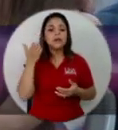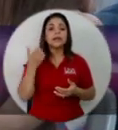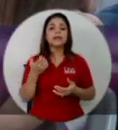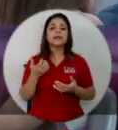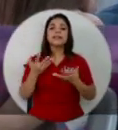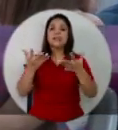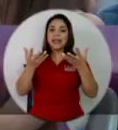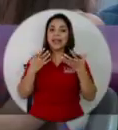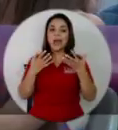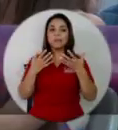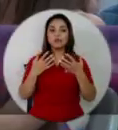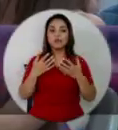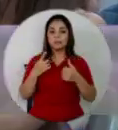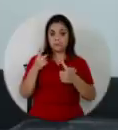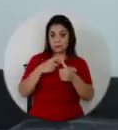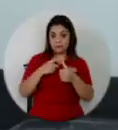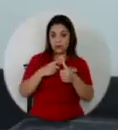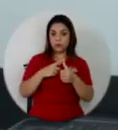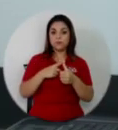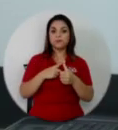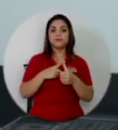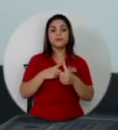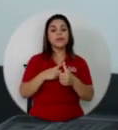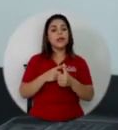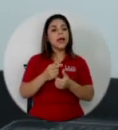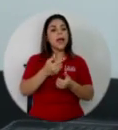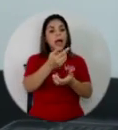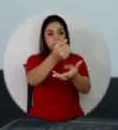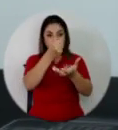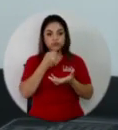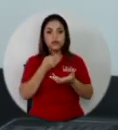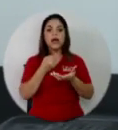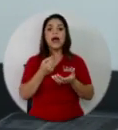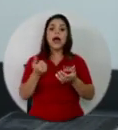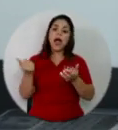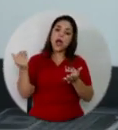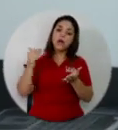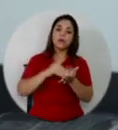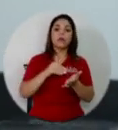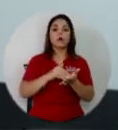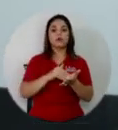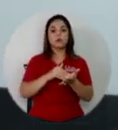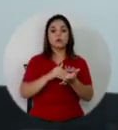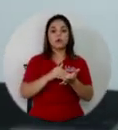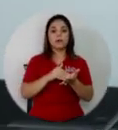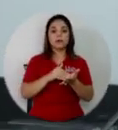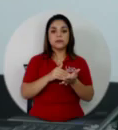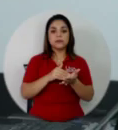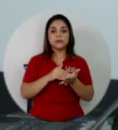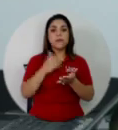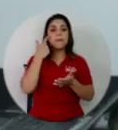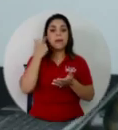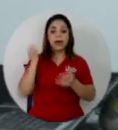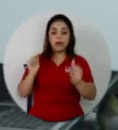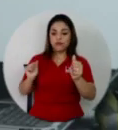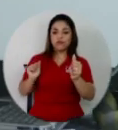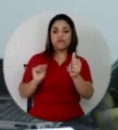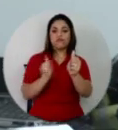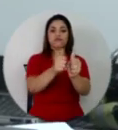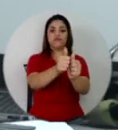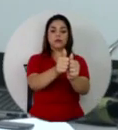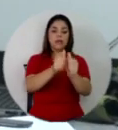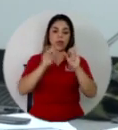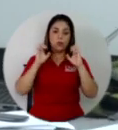de trabajo interuniversitario orientados. Uno, a recuperar el rezago educativo, y dos, a la reactivación económica, con un